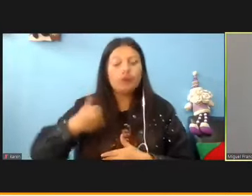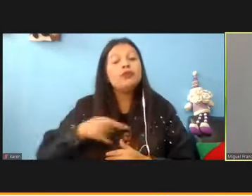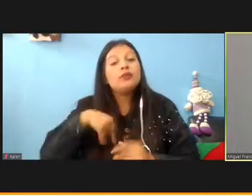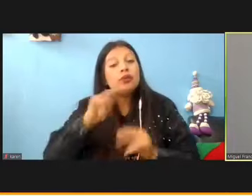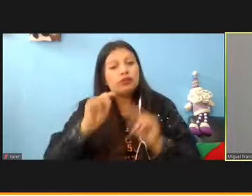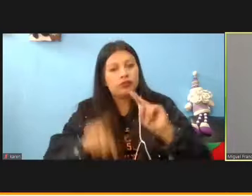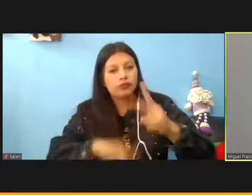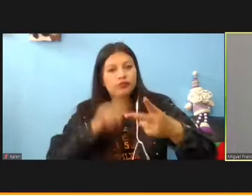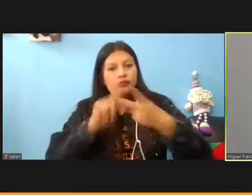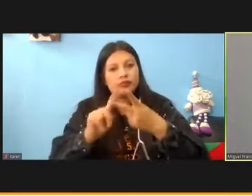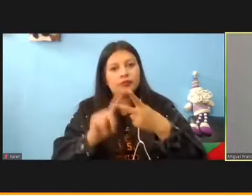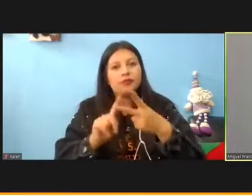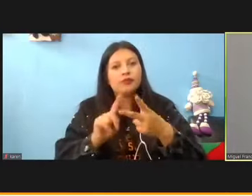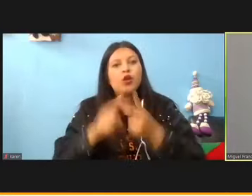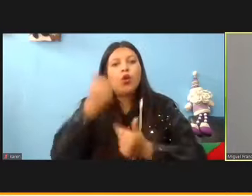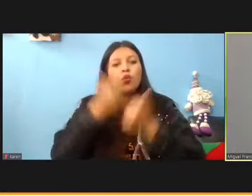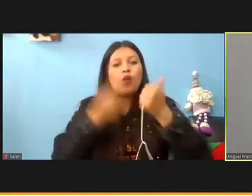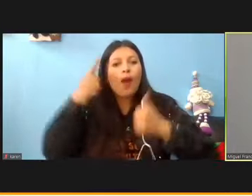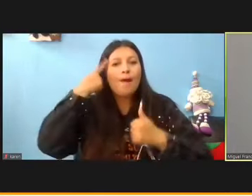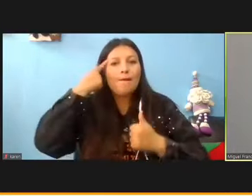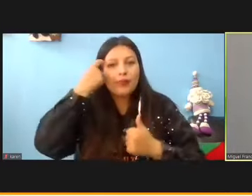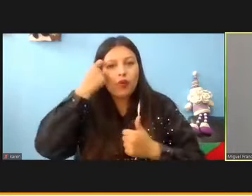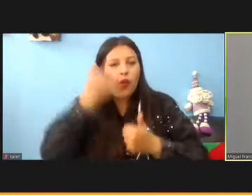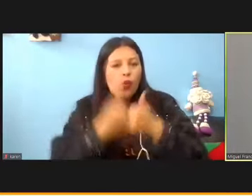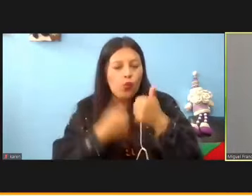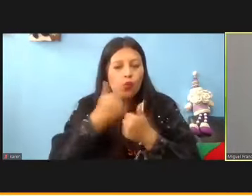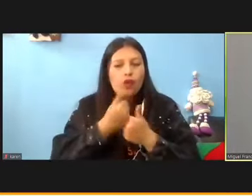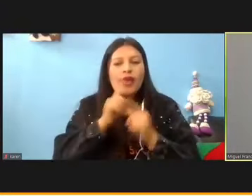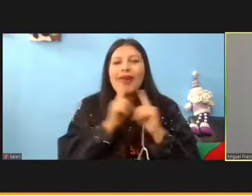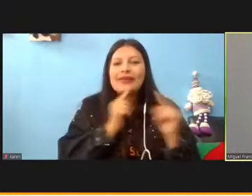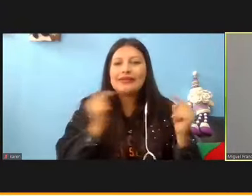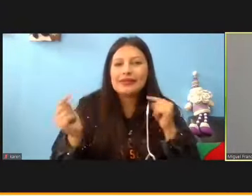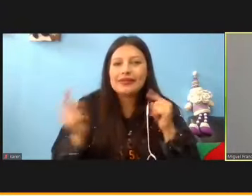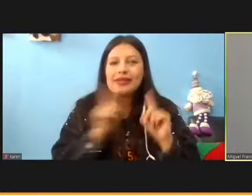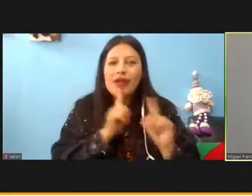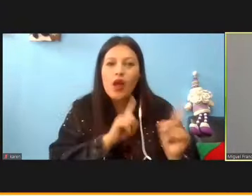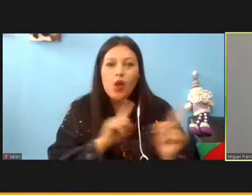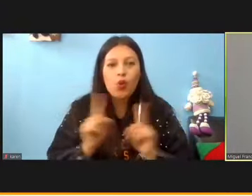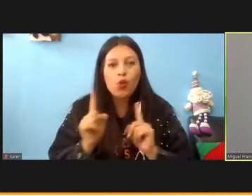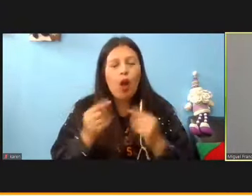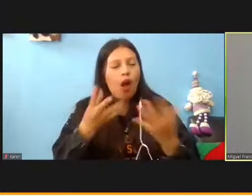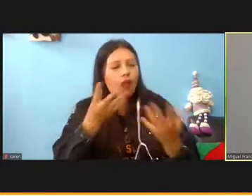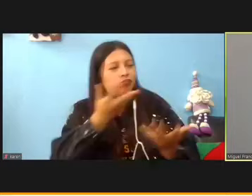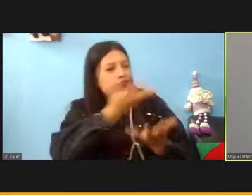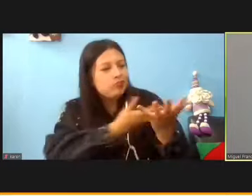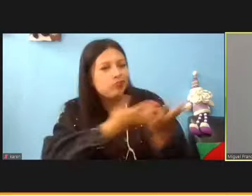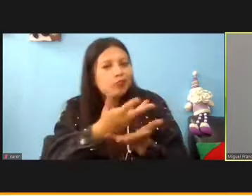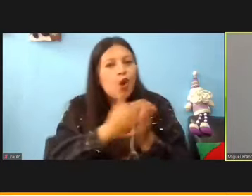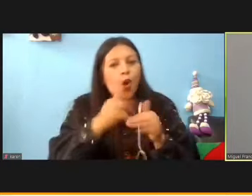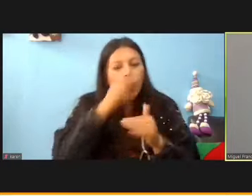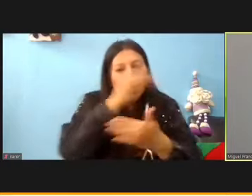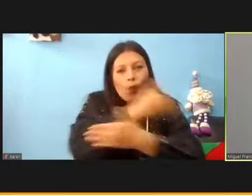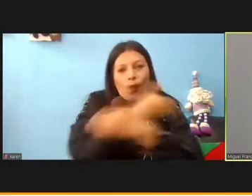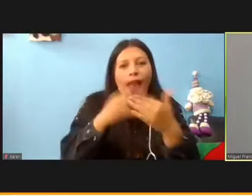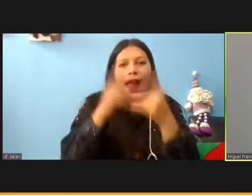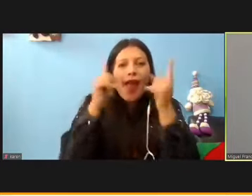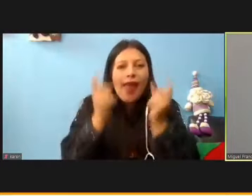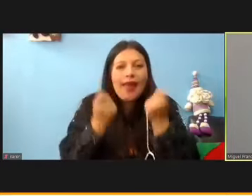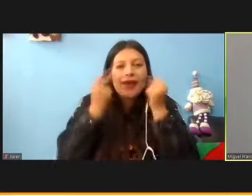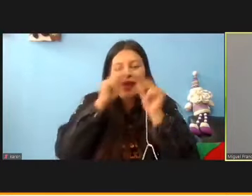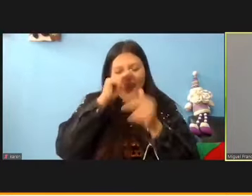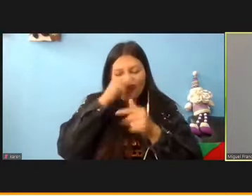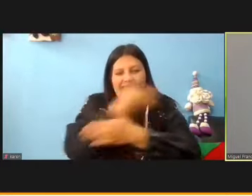Segunda idea fuerza, el reto está en el diálogo, en cómo se dialoga con niños y niñas, entender que la